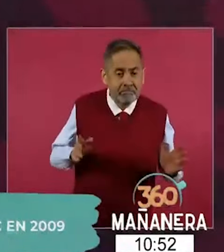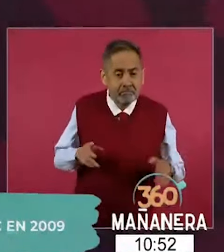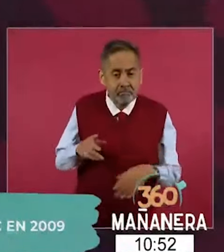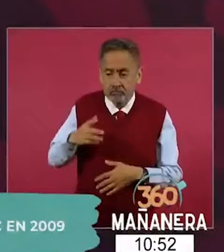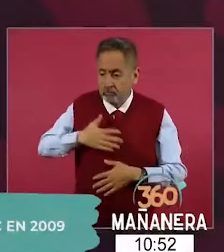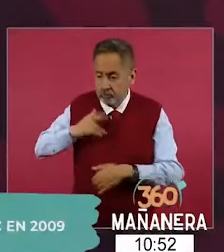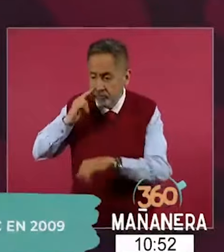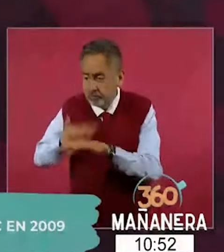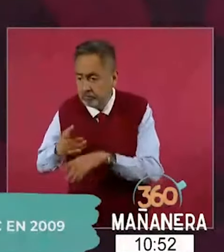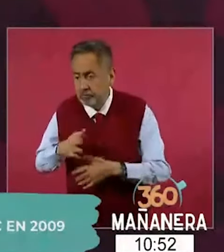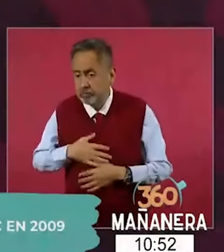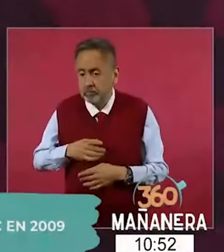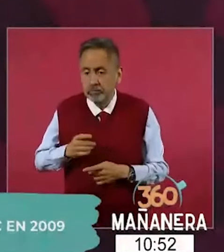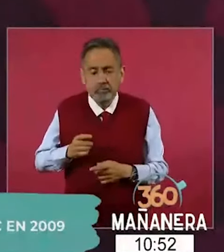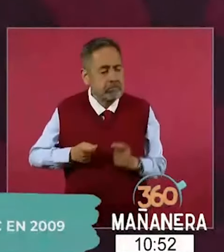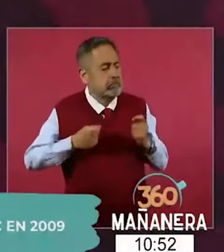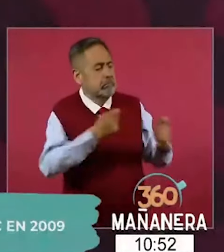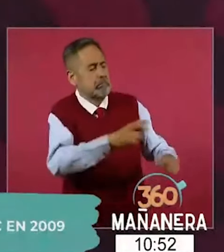porque antes